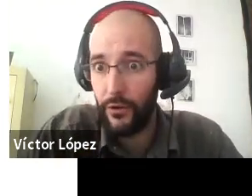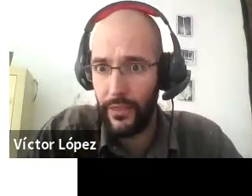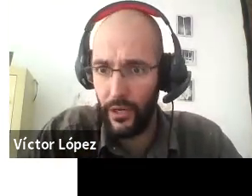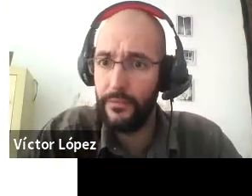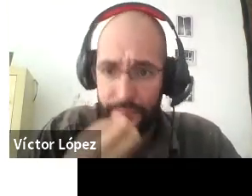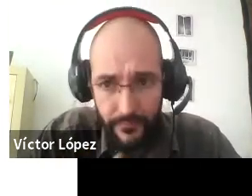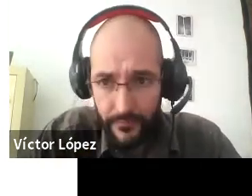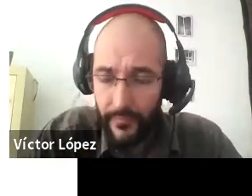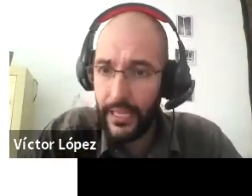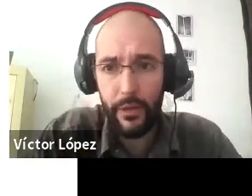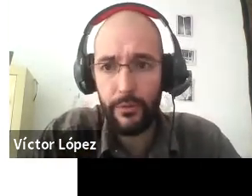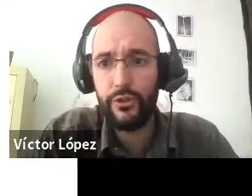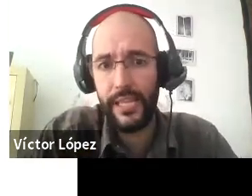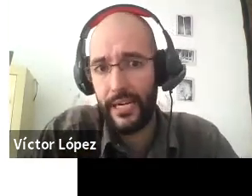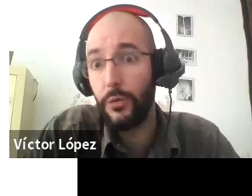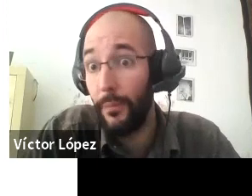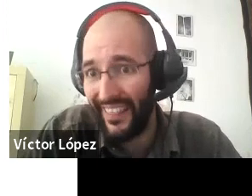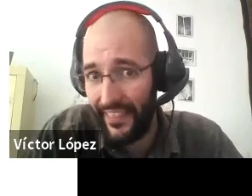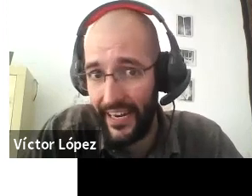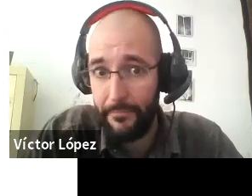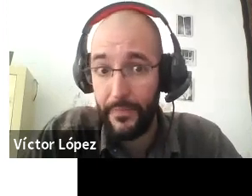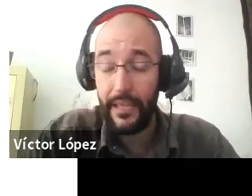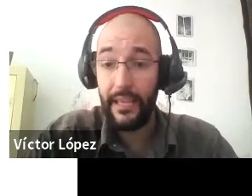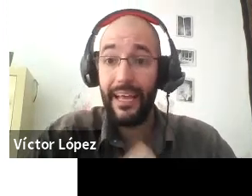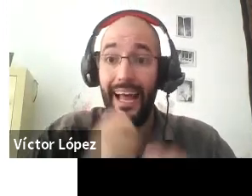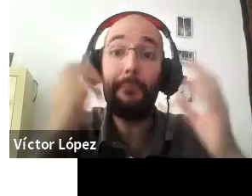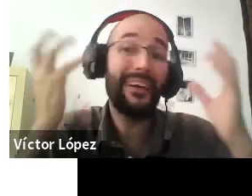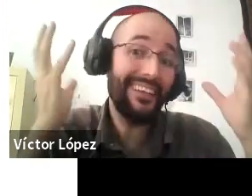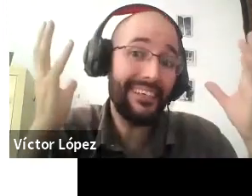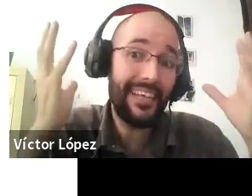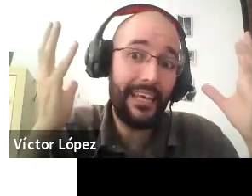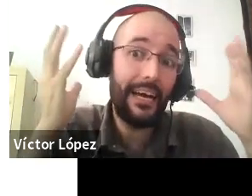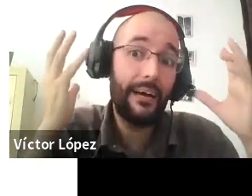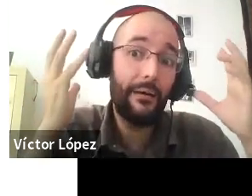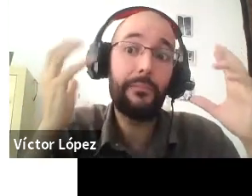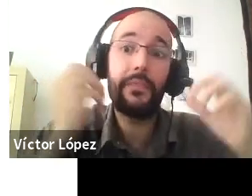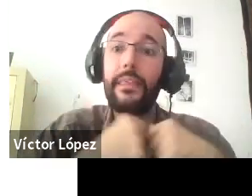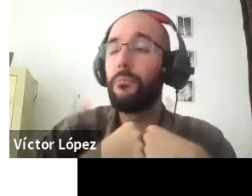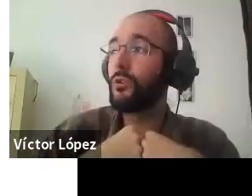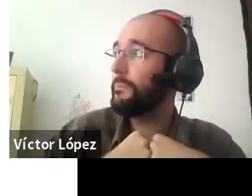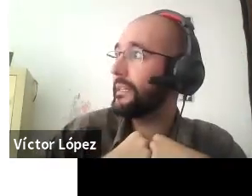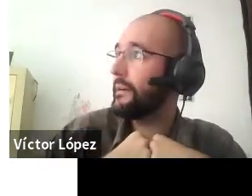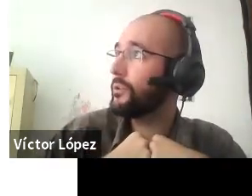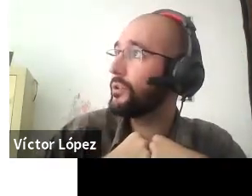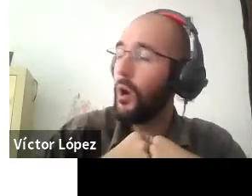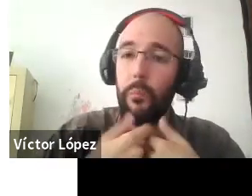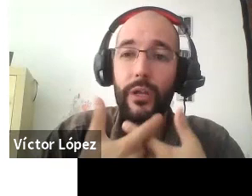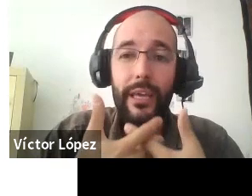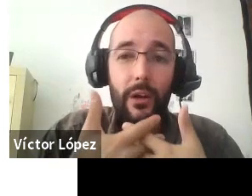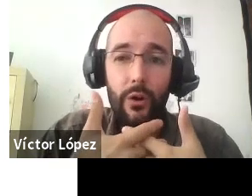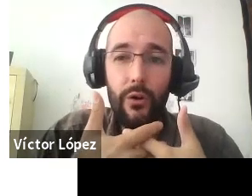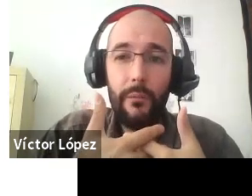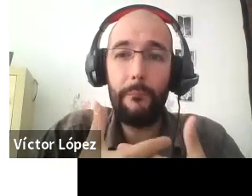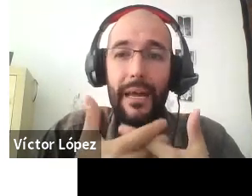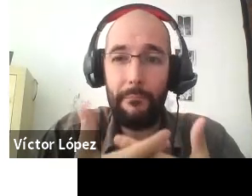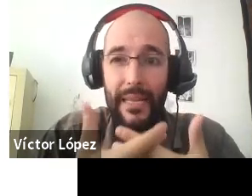una información que podemos considerar como verdadera. A partir de esta idea decidimos y pensamos, ¿por qué